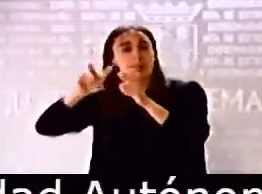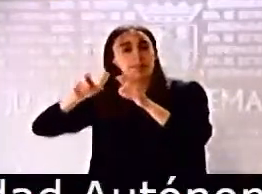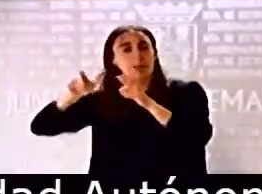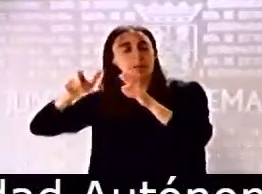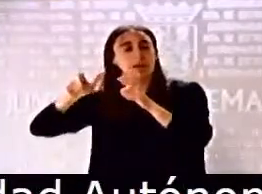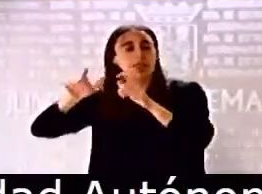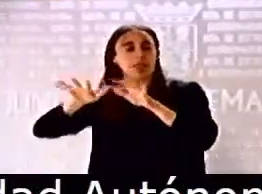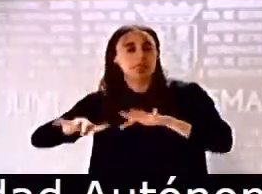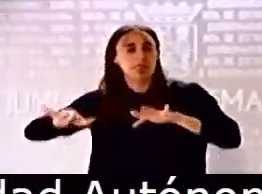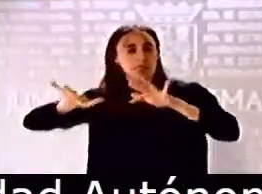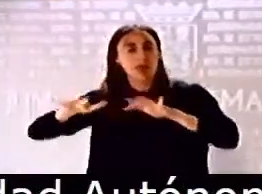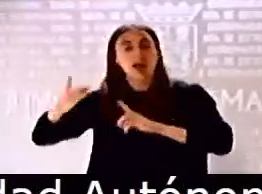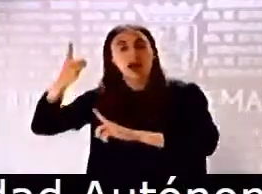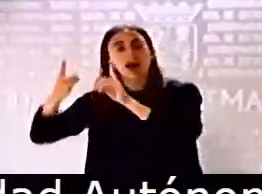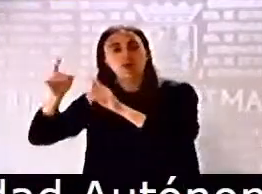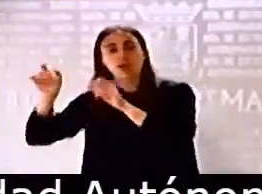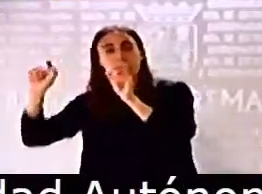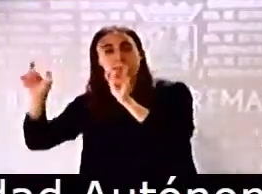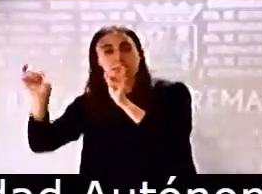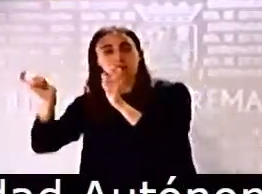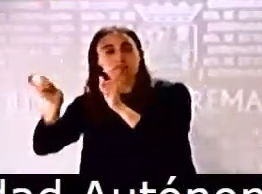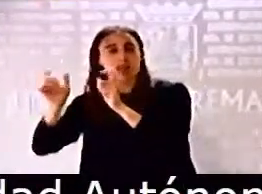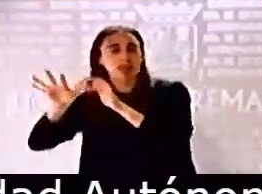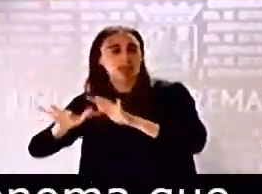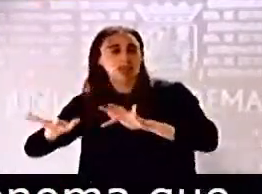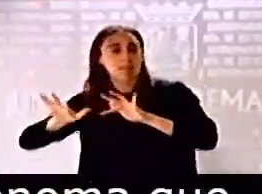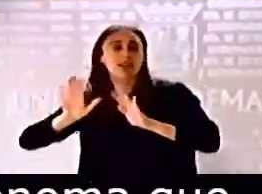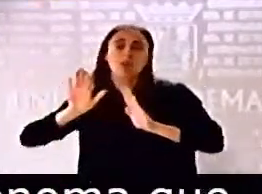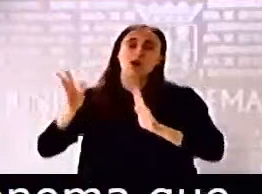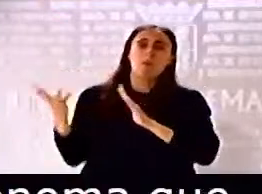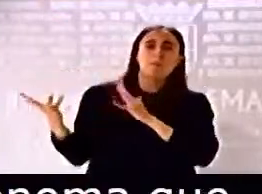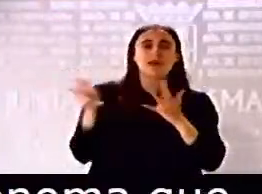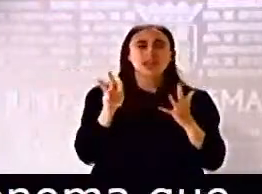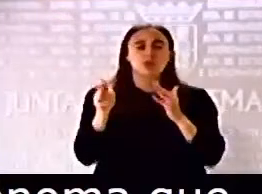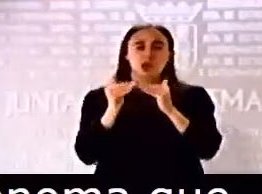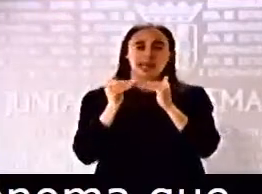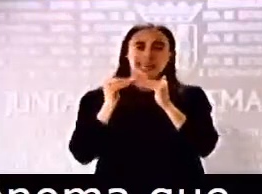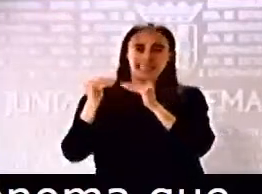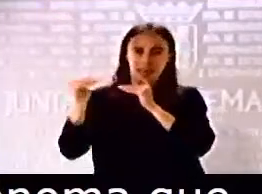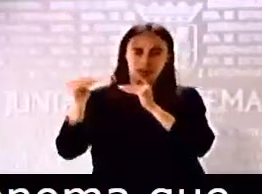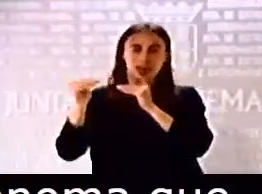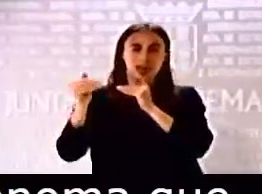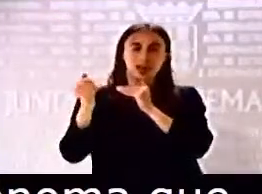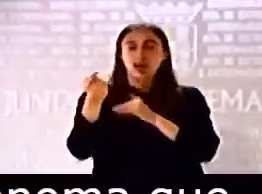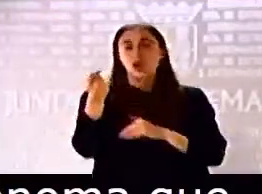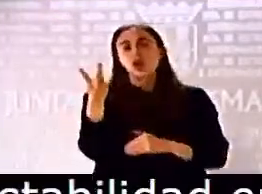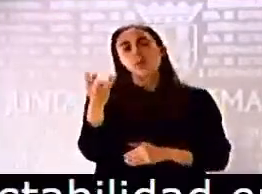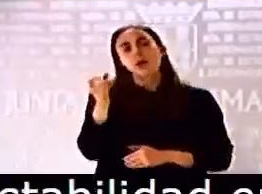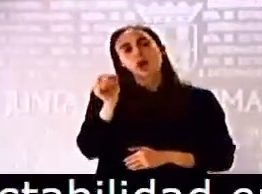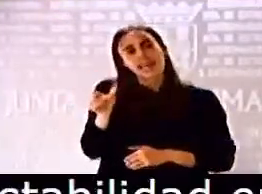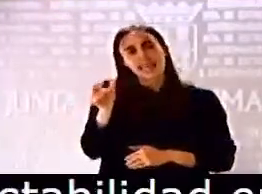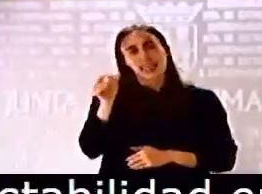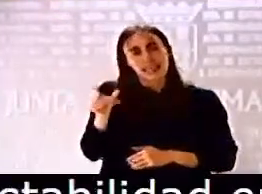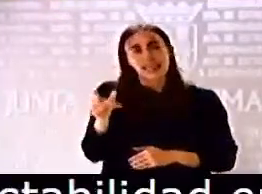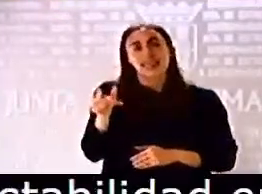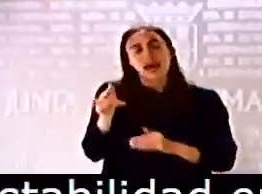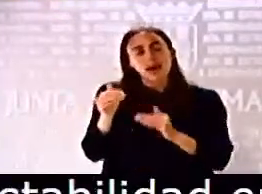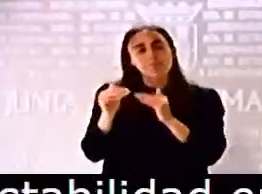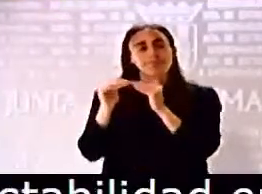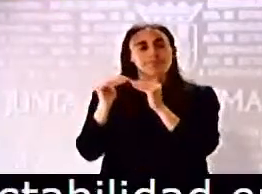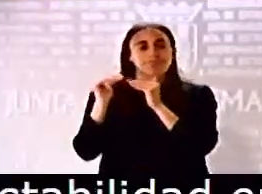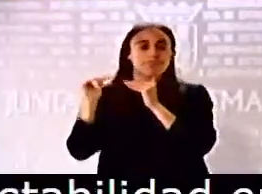decrecen lentamente, pero una cierta estabilidad en las incidencias que ya se ven muy